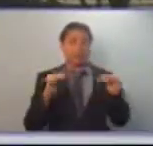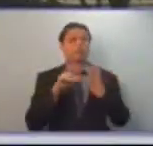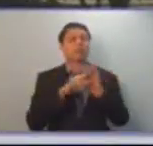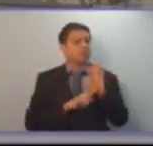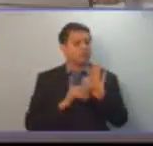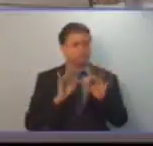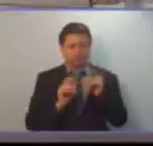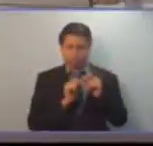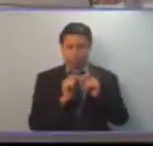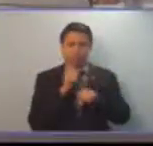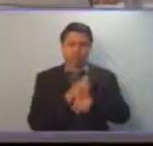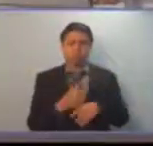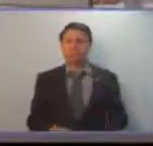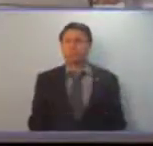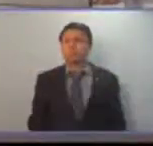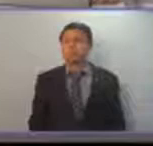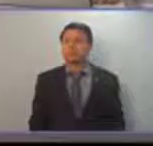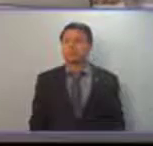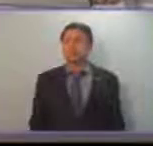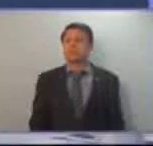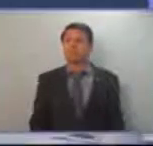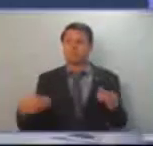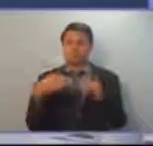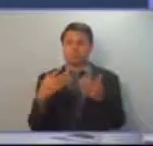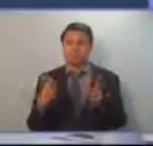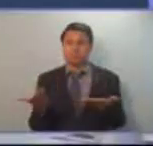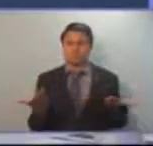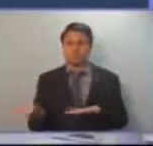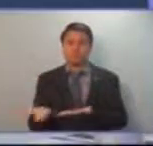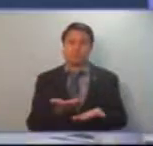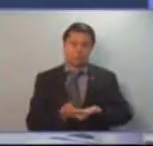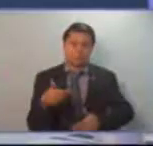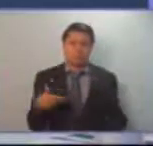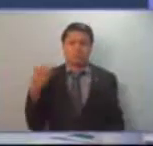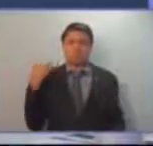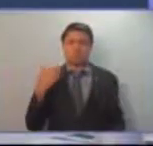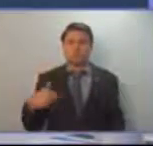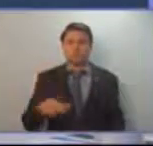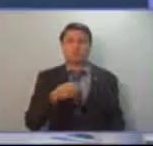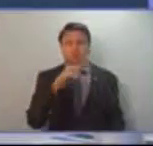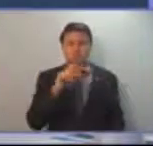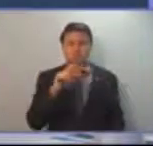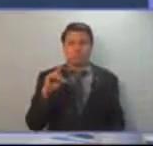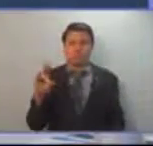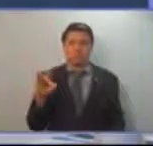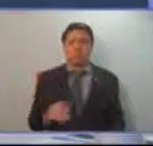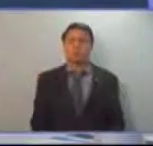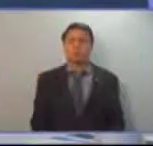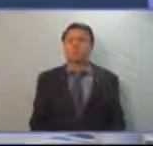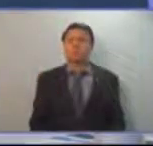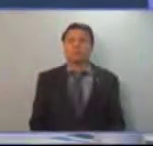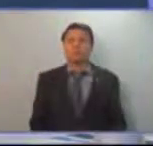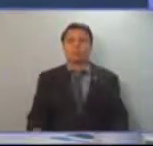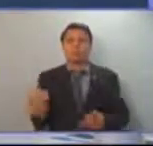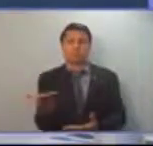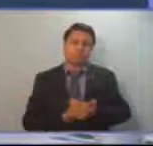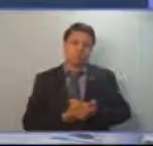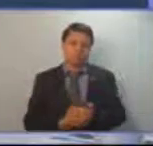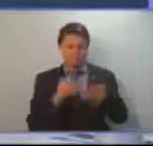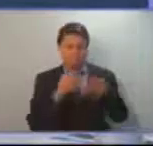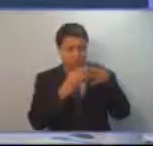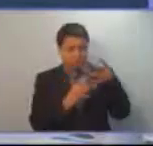Exacto. Hubo también una iniciativa en octubre del año pasado, del 2017, y es en el sentido del registro